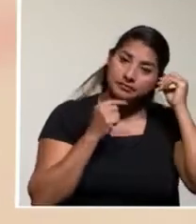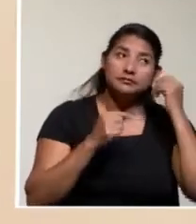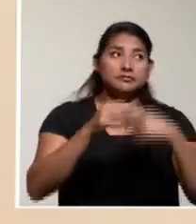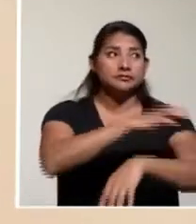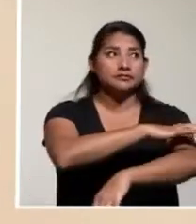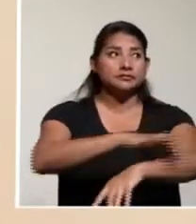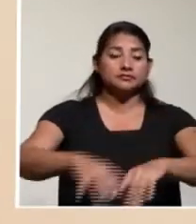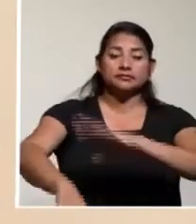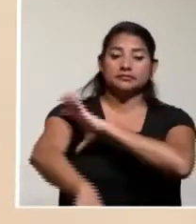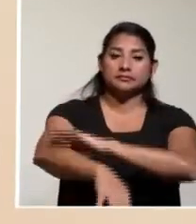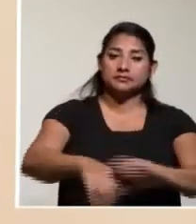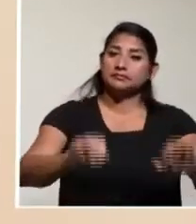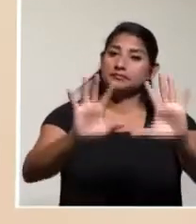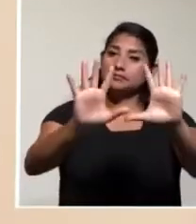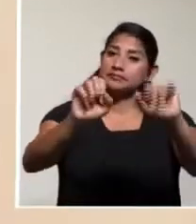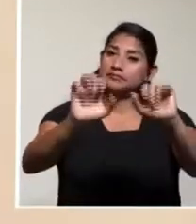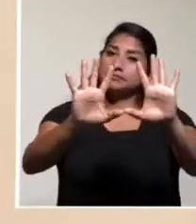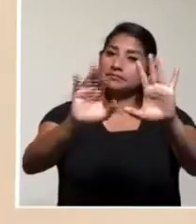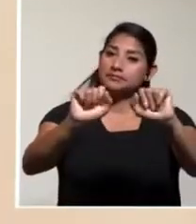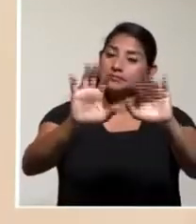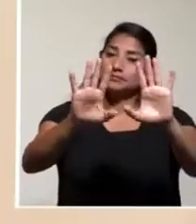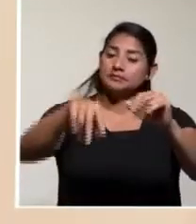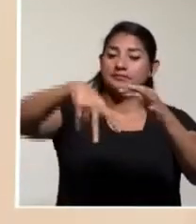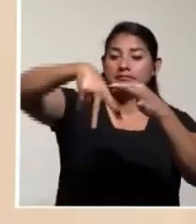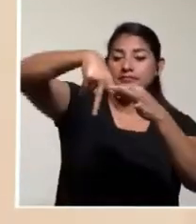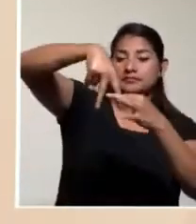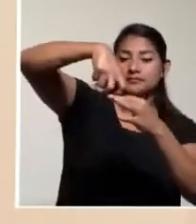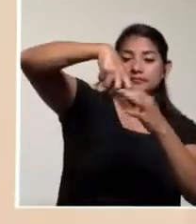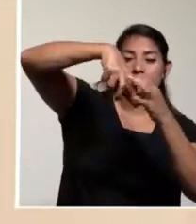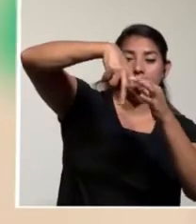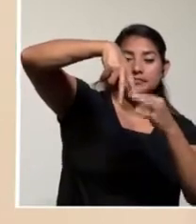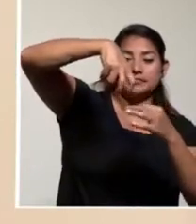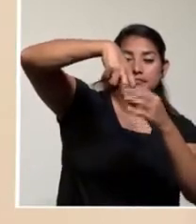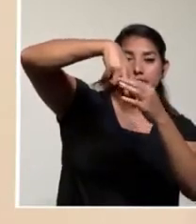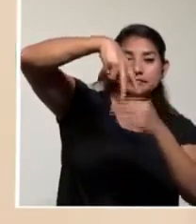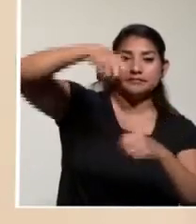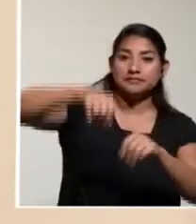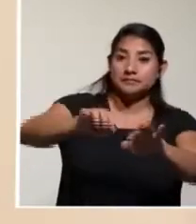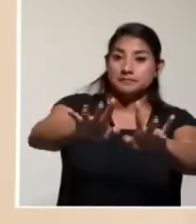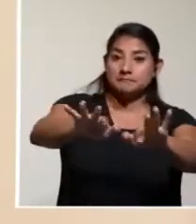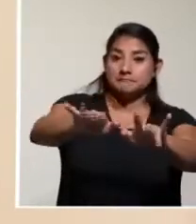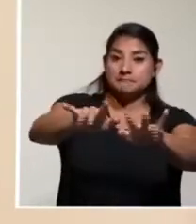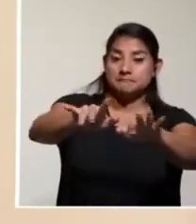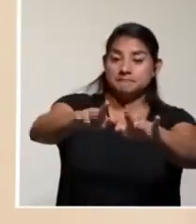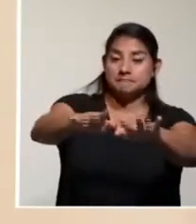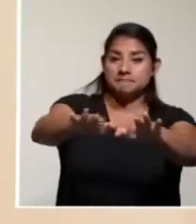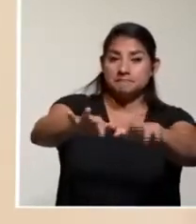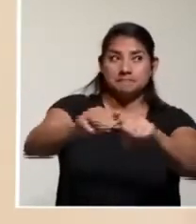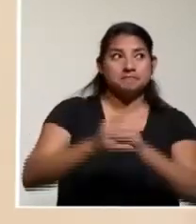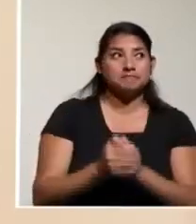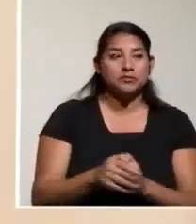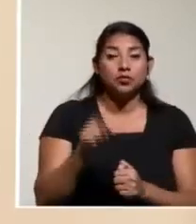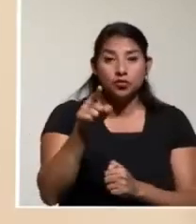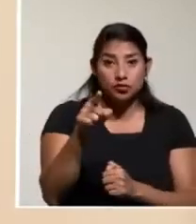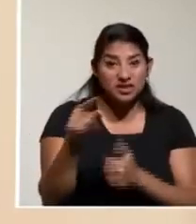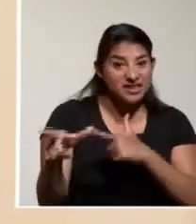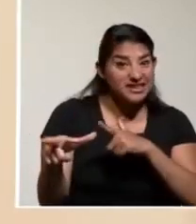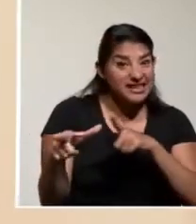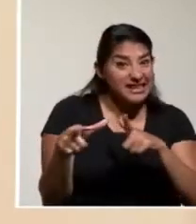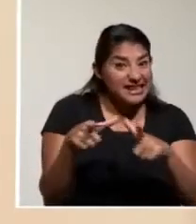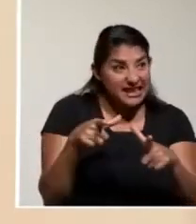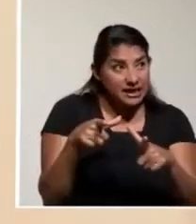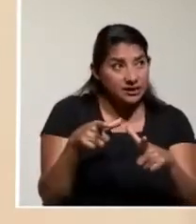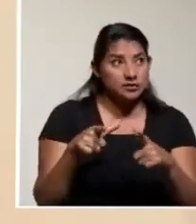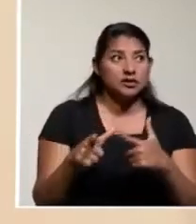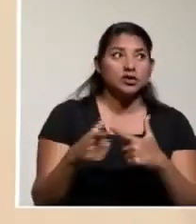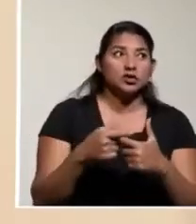arms, hands, legs, and feet. Are you ready?